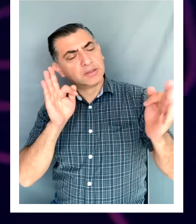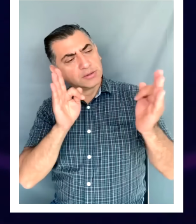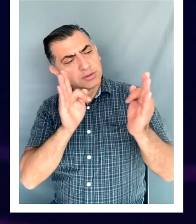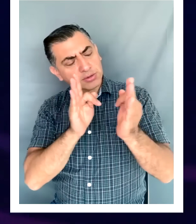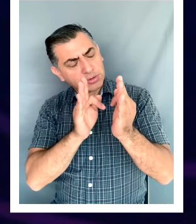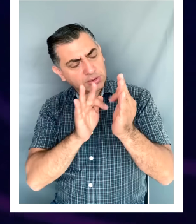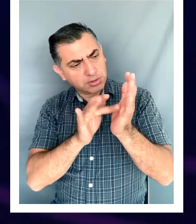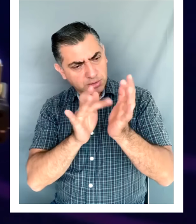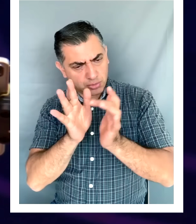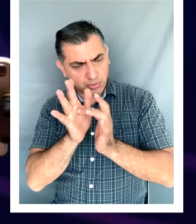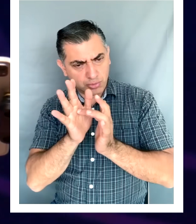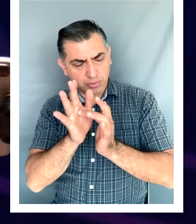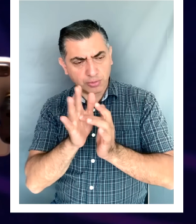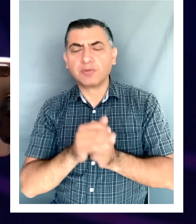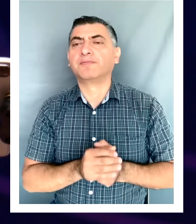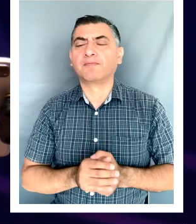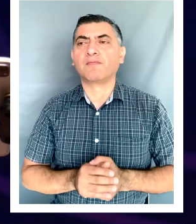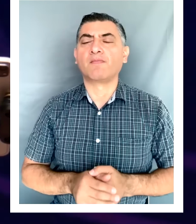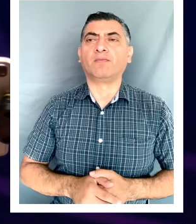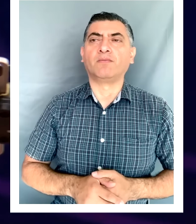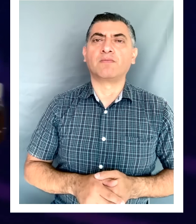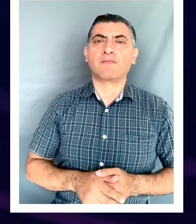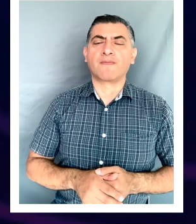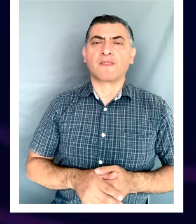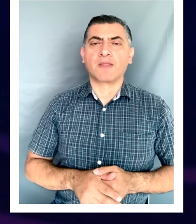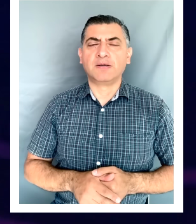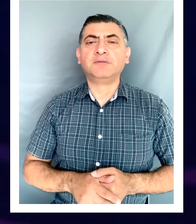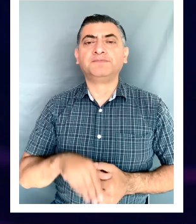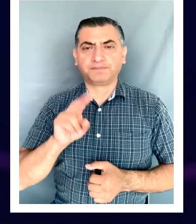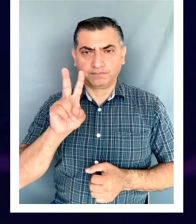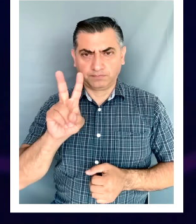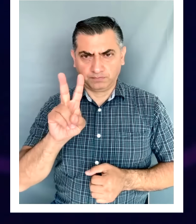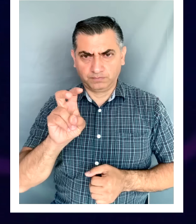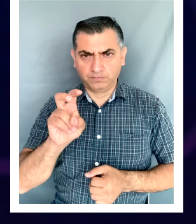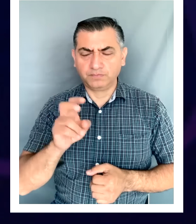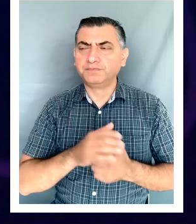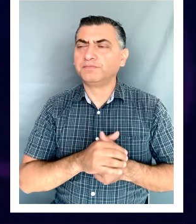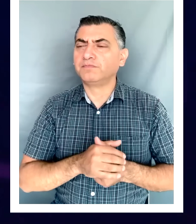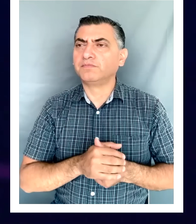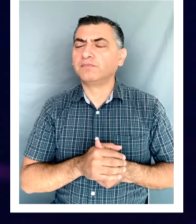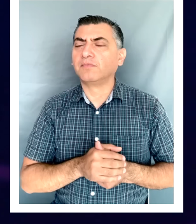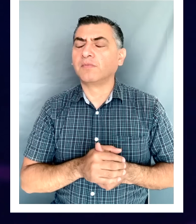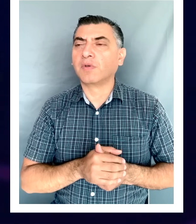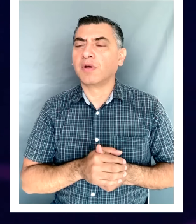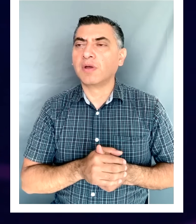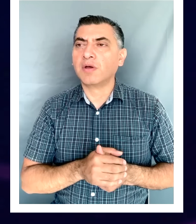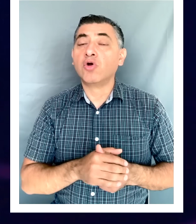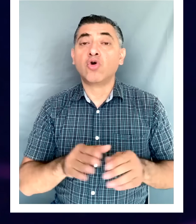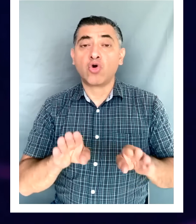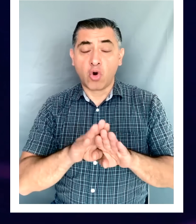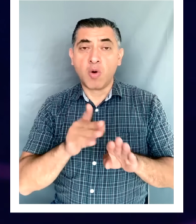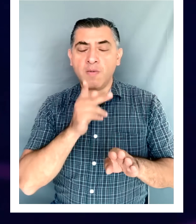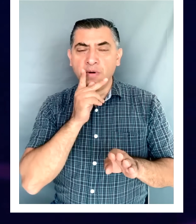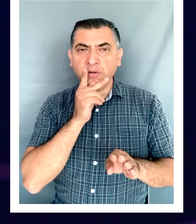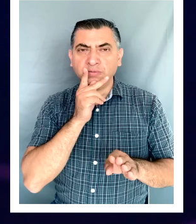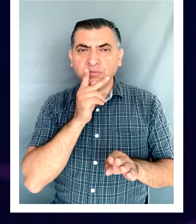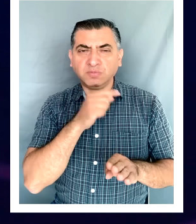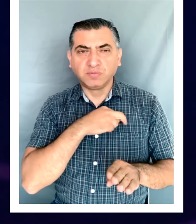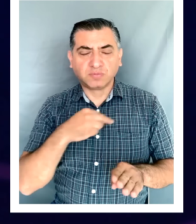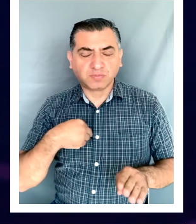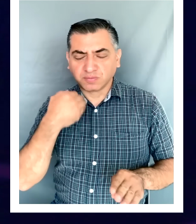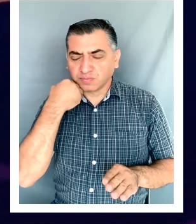depender completamente de Dios en esta tarea y la segundo el segundo papel crucial que tenemos es que como padres queremos